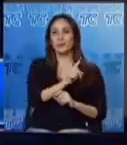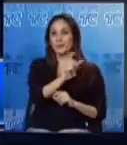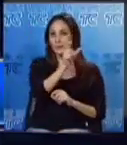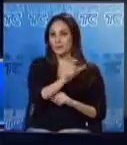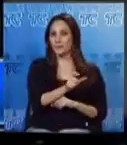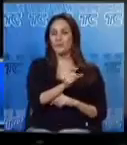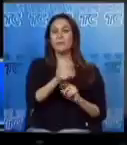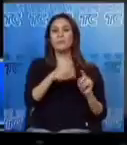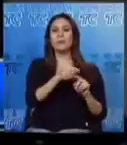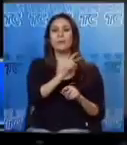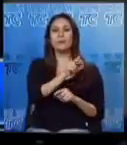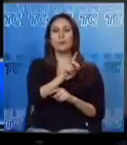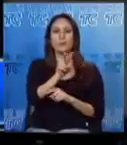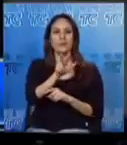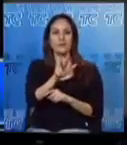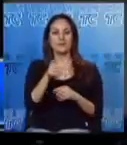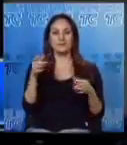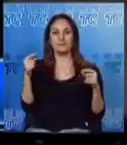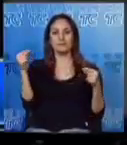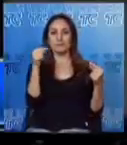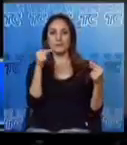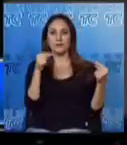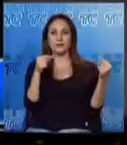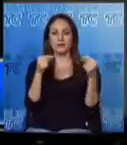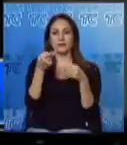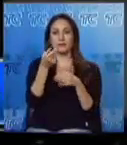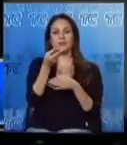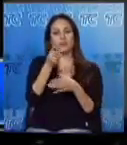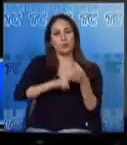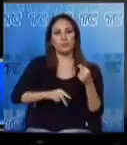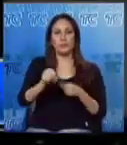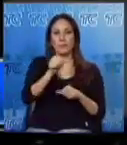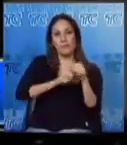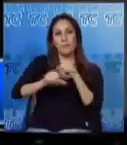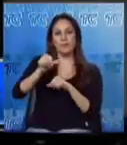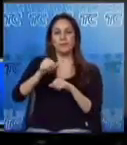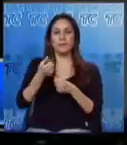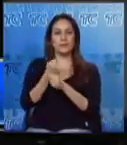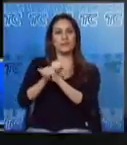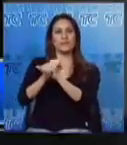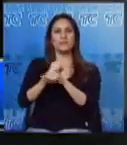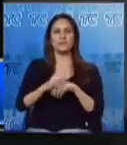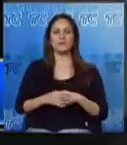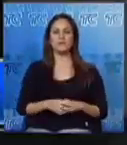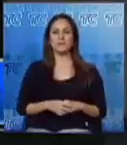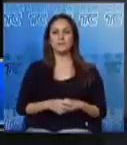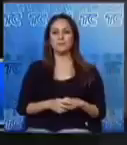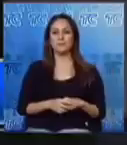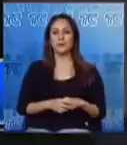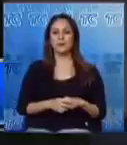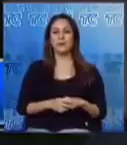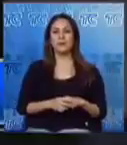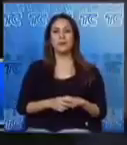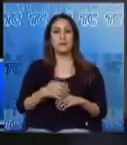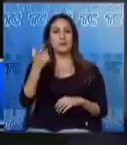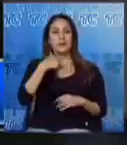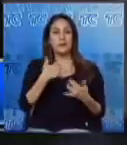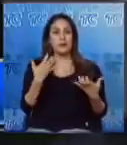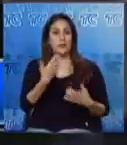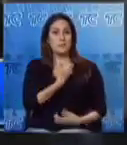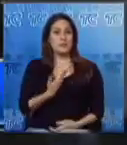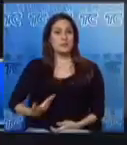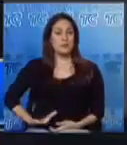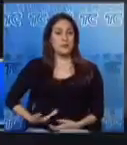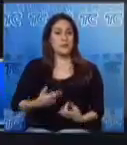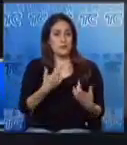y Suma. La primera atacaba, el segundo fue cauto en su defensa. Primera condición de alguien que aspira a la